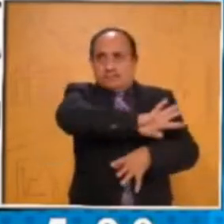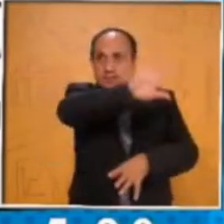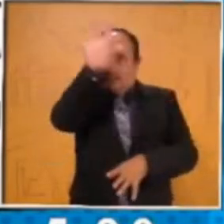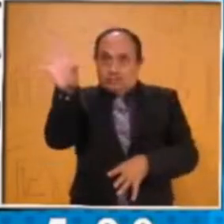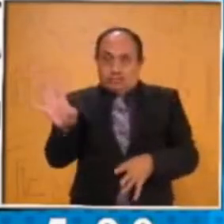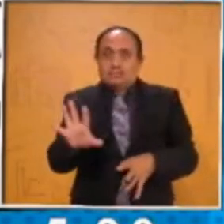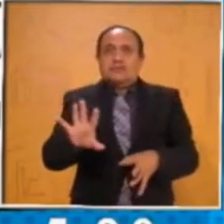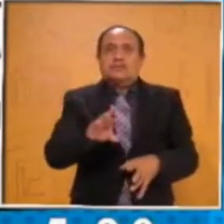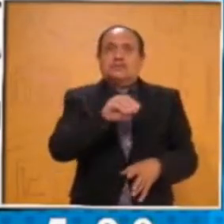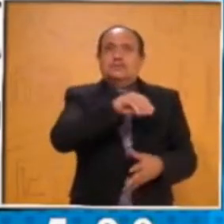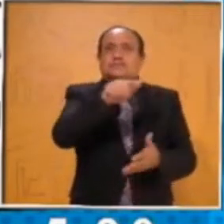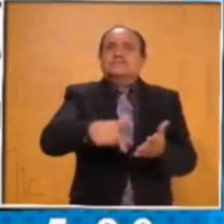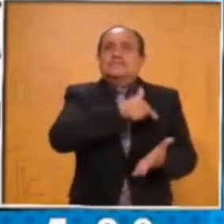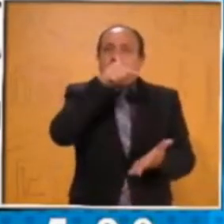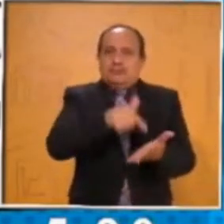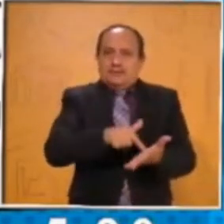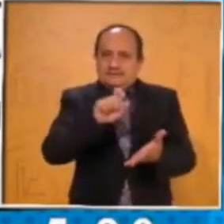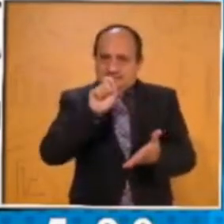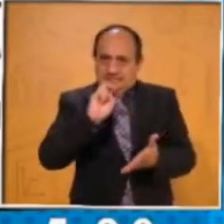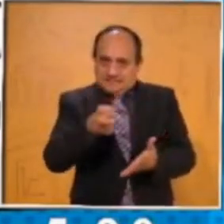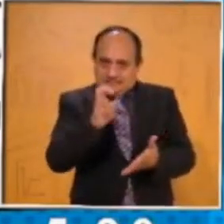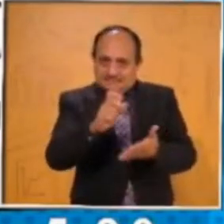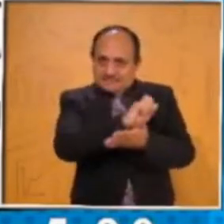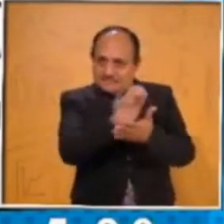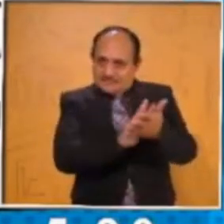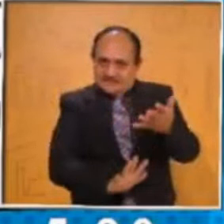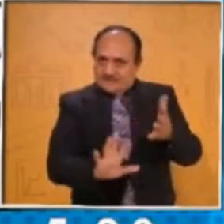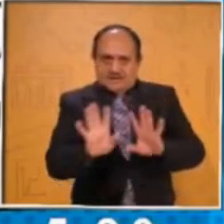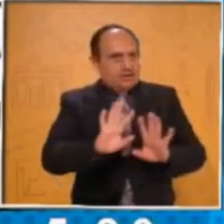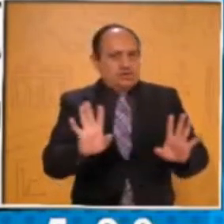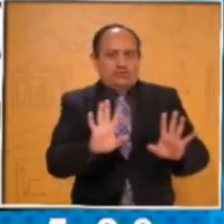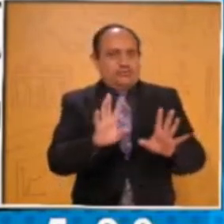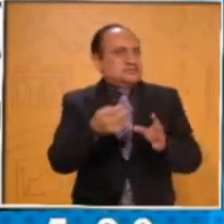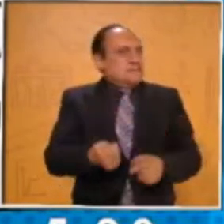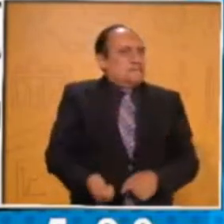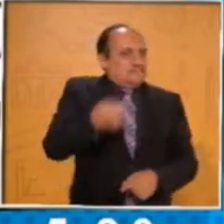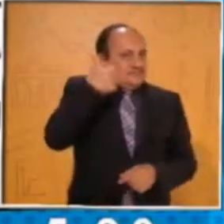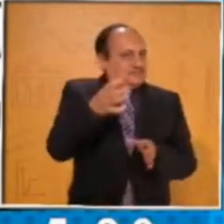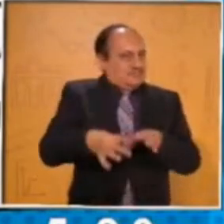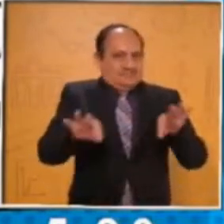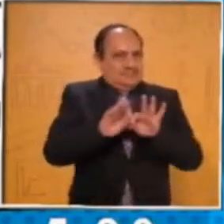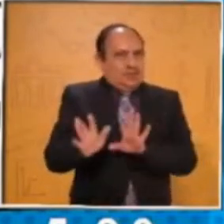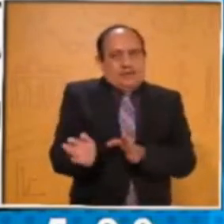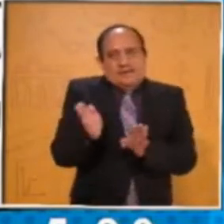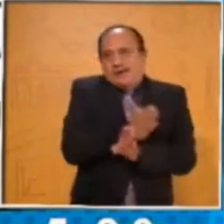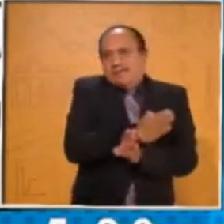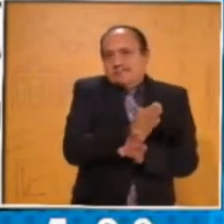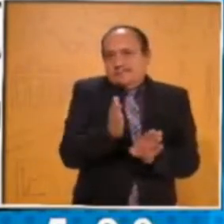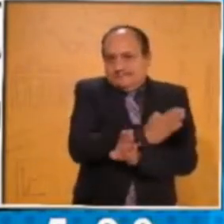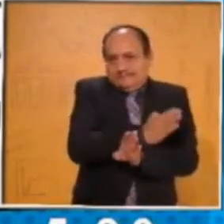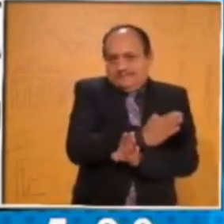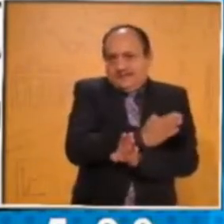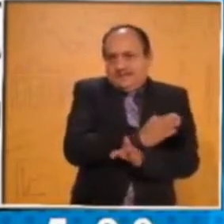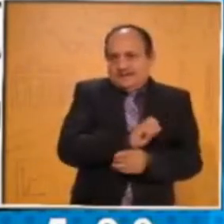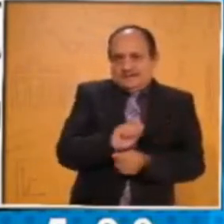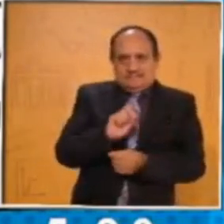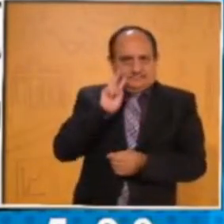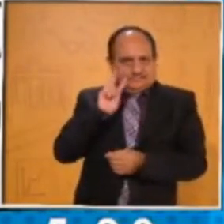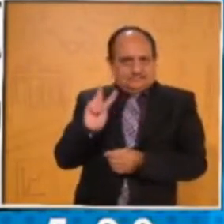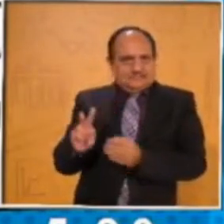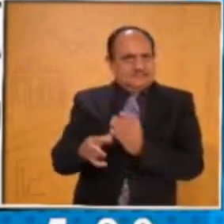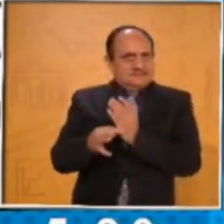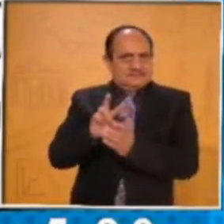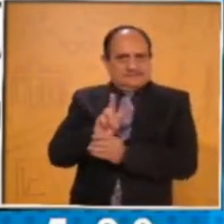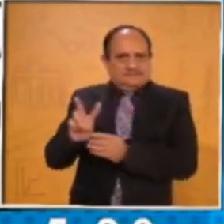narración. Entonces, ese narrador no es un protagonista ni está involucrado en la historia, ¿ok? Solamente hace